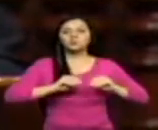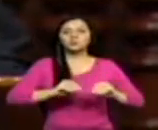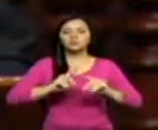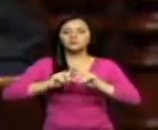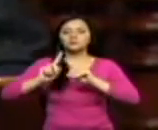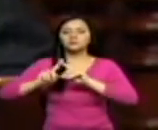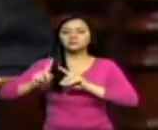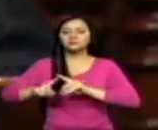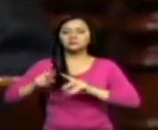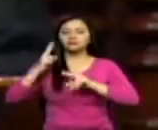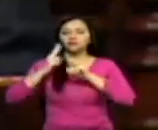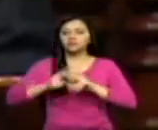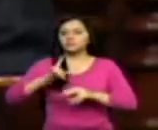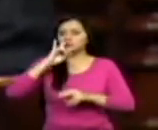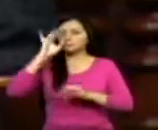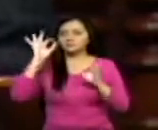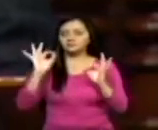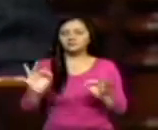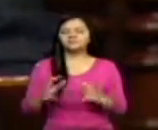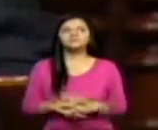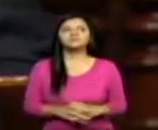de prestigio.